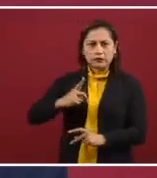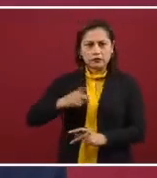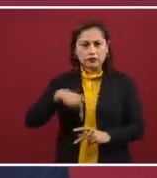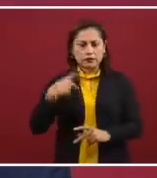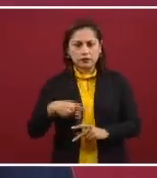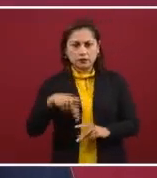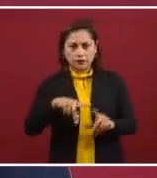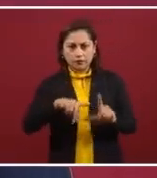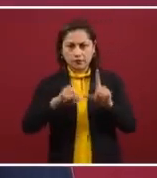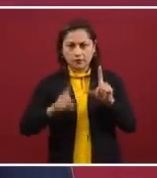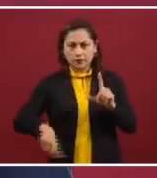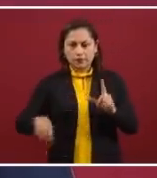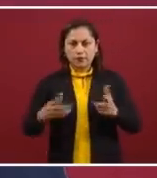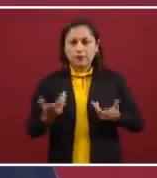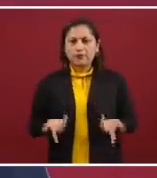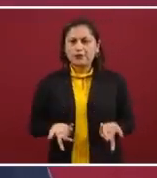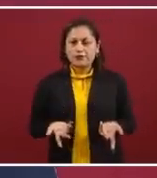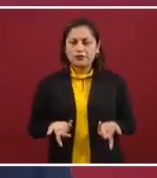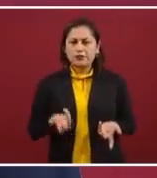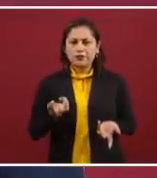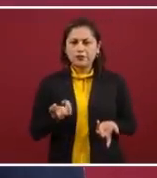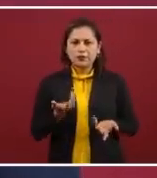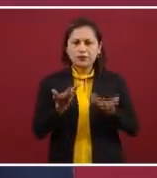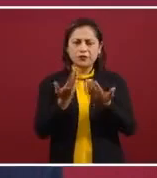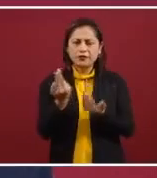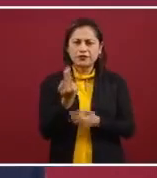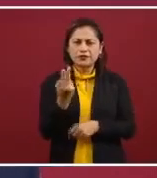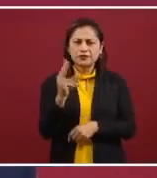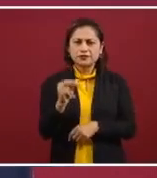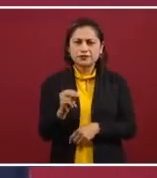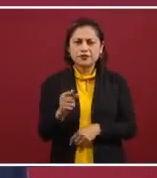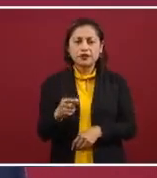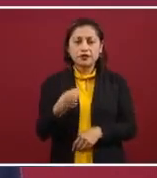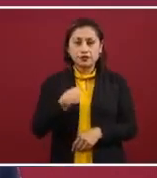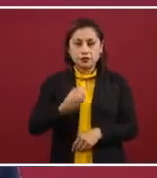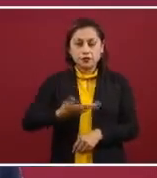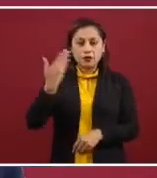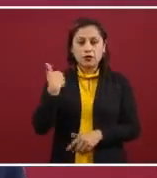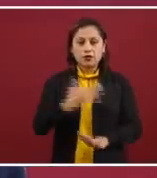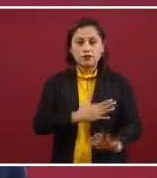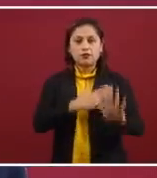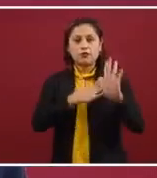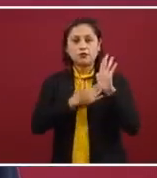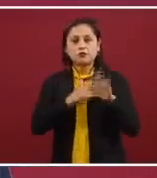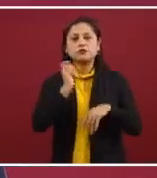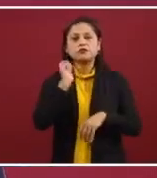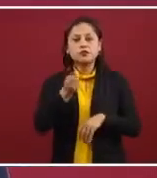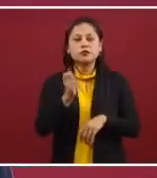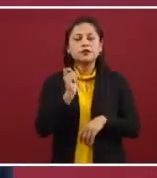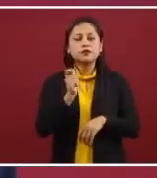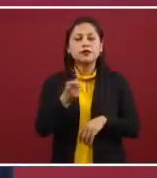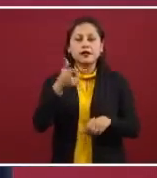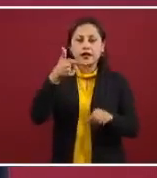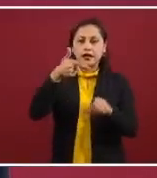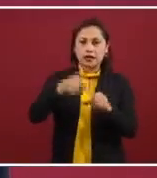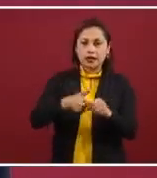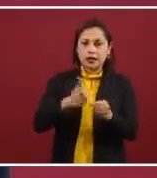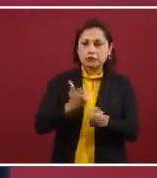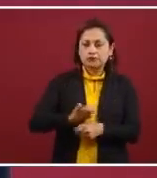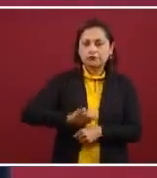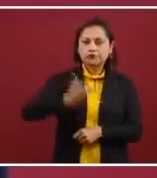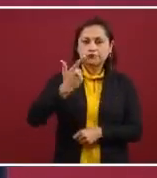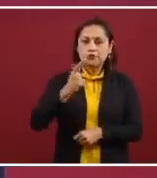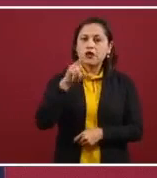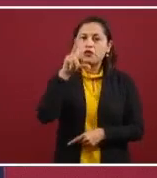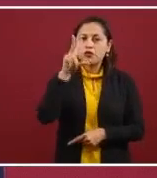Ese fue el compromiso, que no aumentara el precio de las gasolinas, que no aumentara el precio